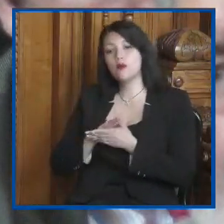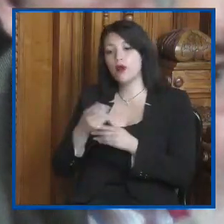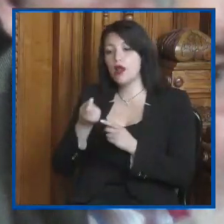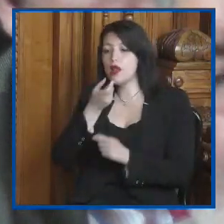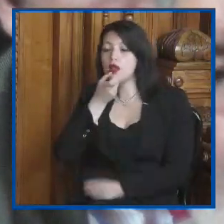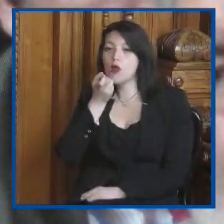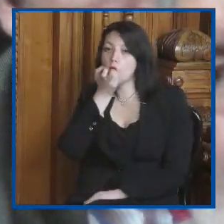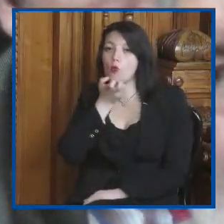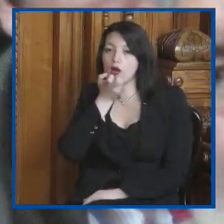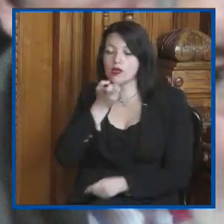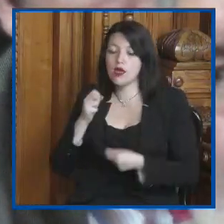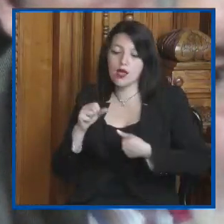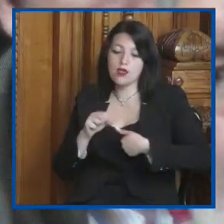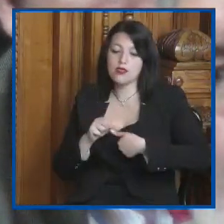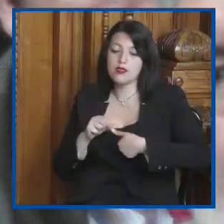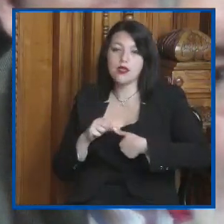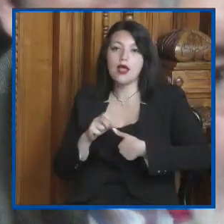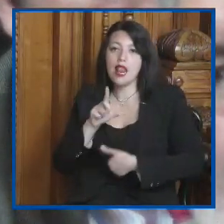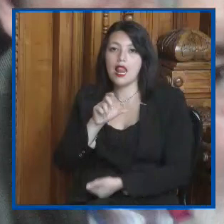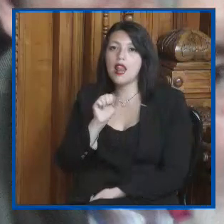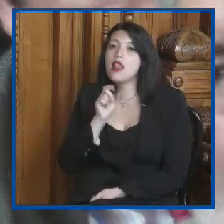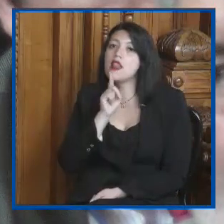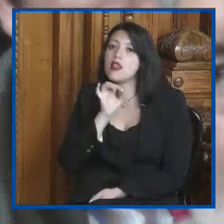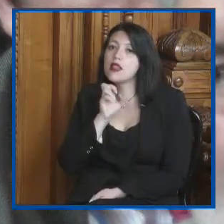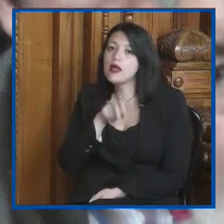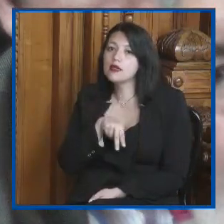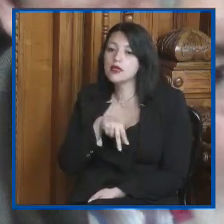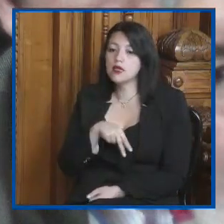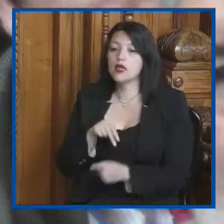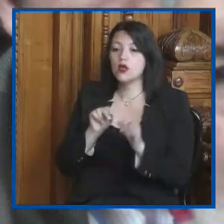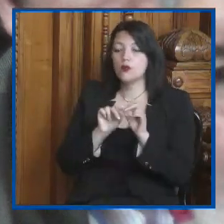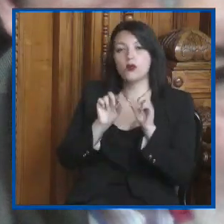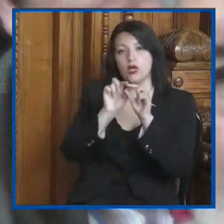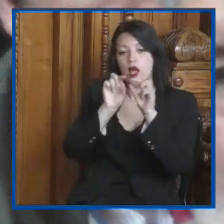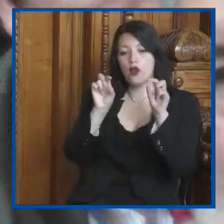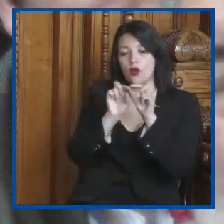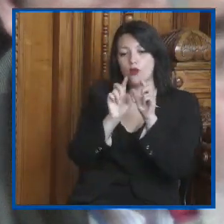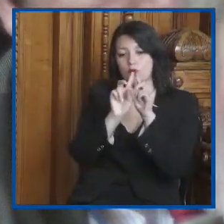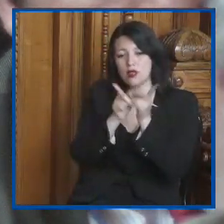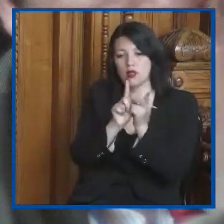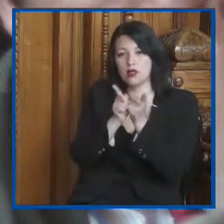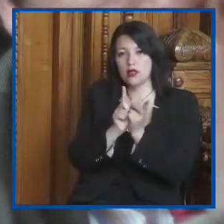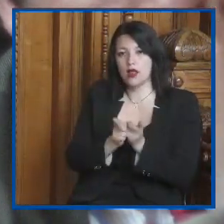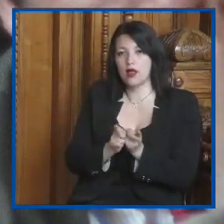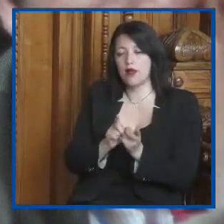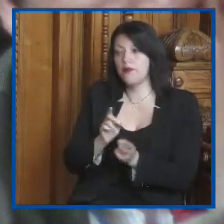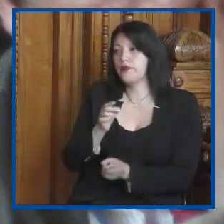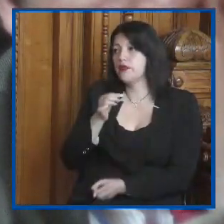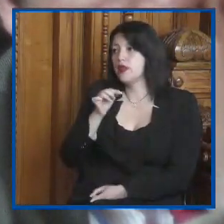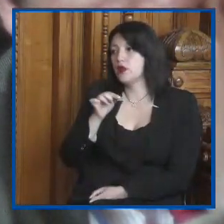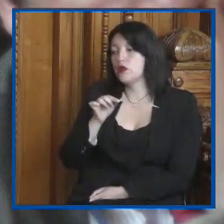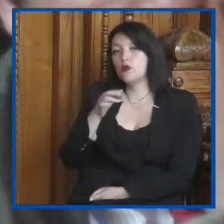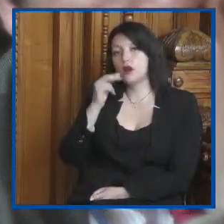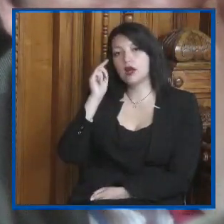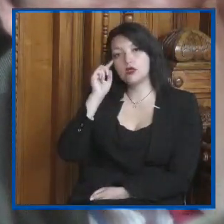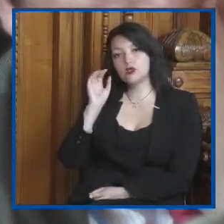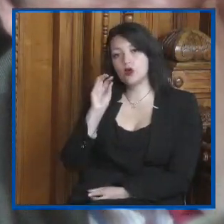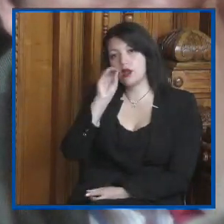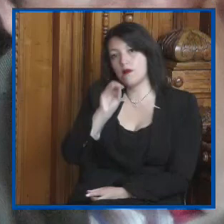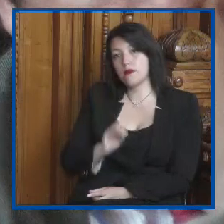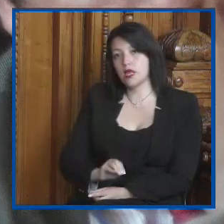Yo entiendo que eso es bien complicado de hacer porque los aforismos tienden a expresar modos de razonamiento y prácticas